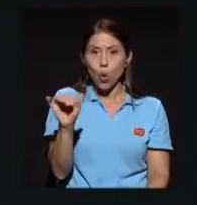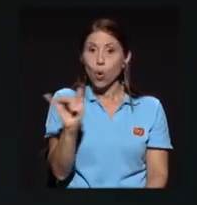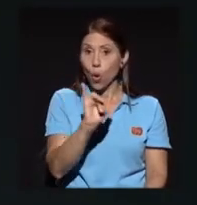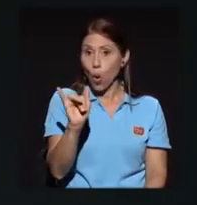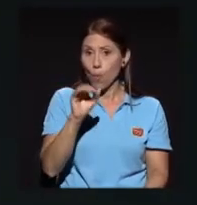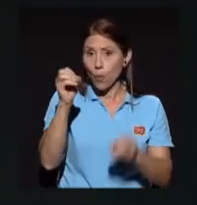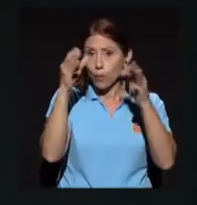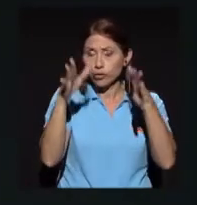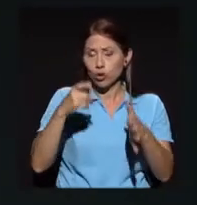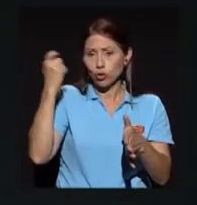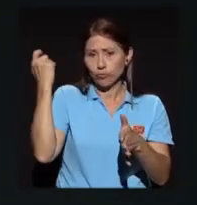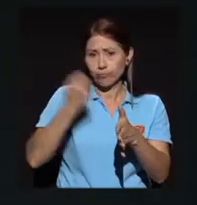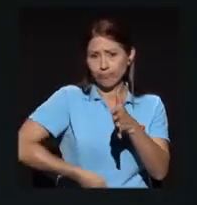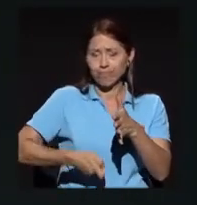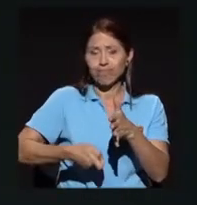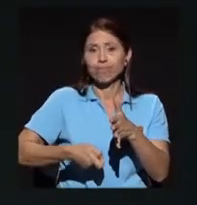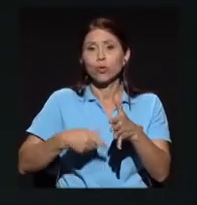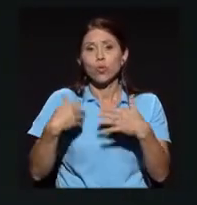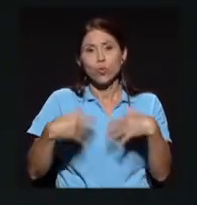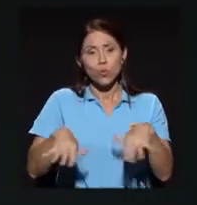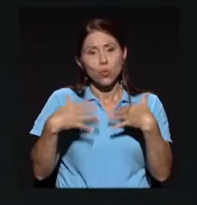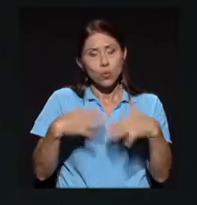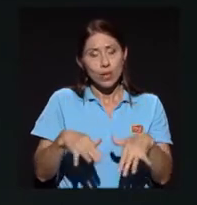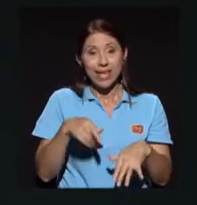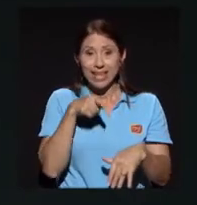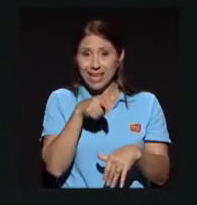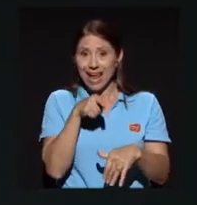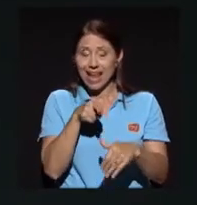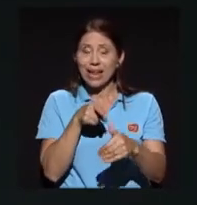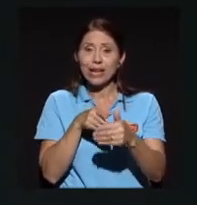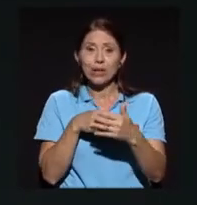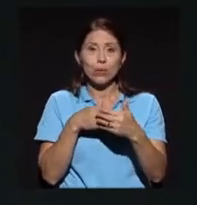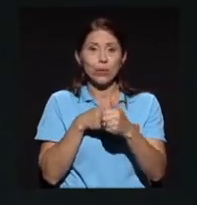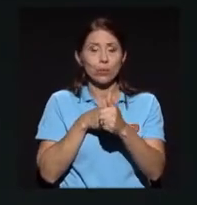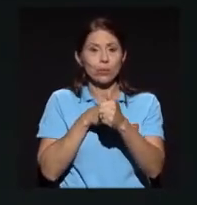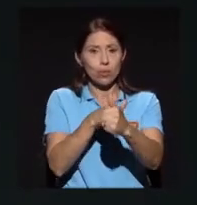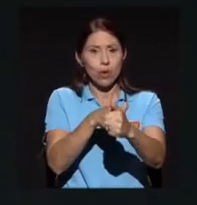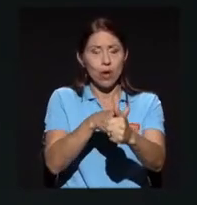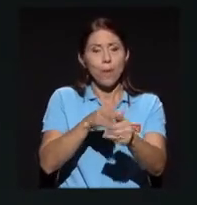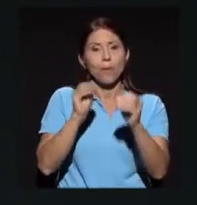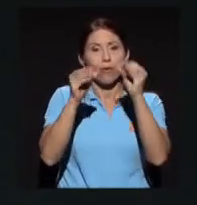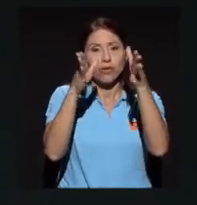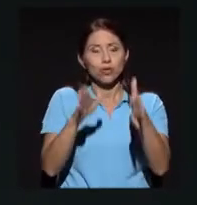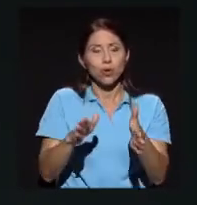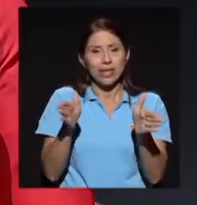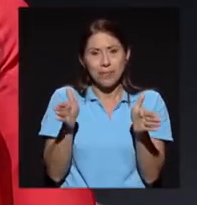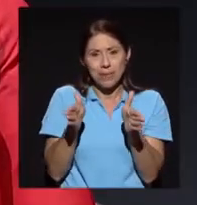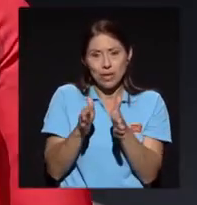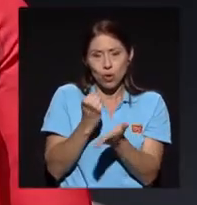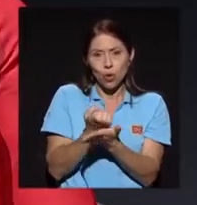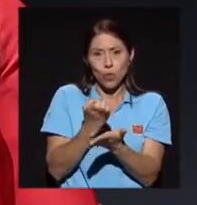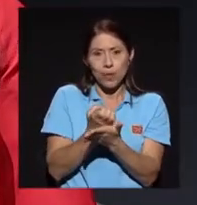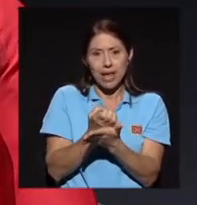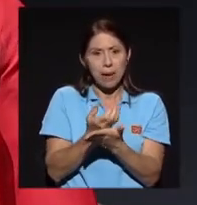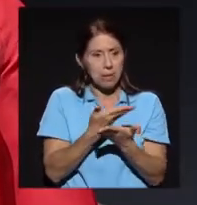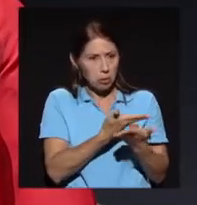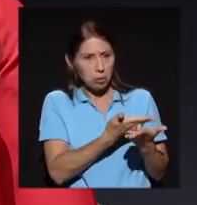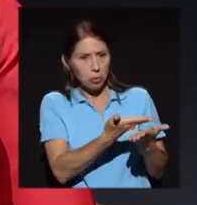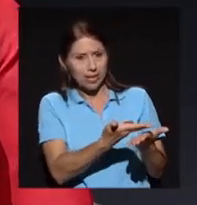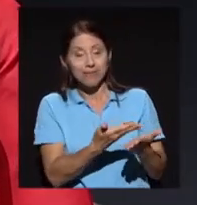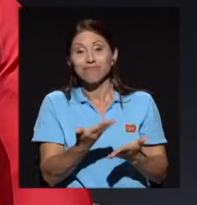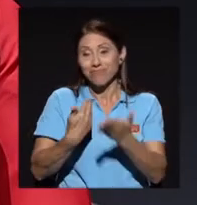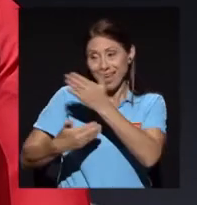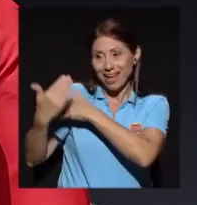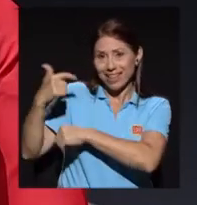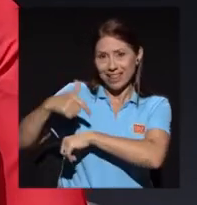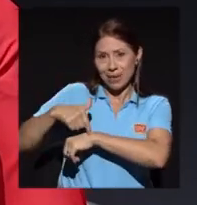y marcador de rutas, profesor de microeconomía, pero por favor continúe. Sí, en ese tiempo Laura Suárez nos